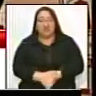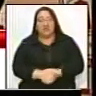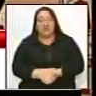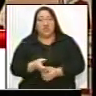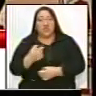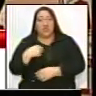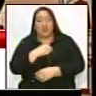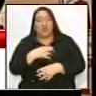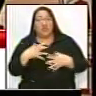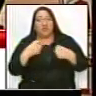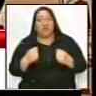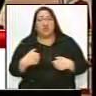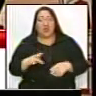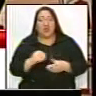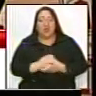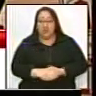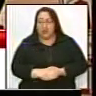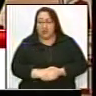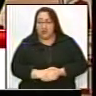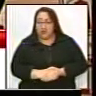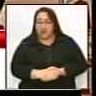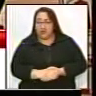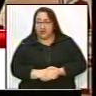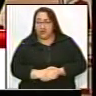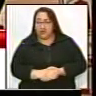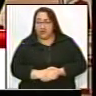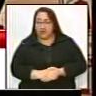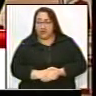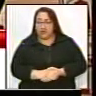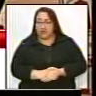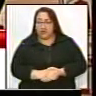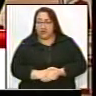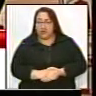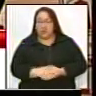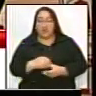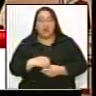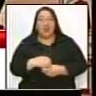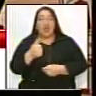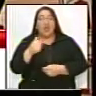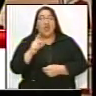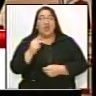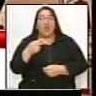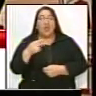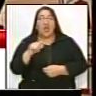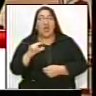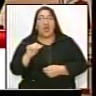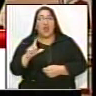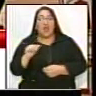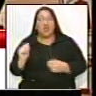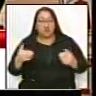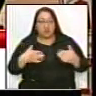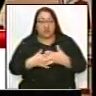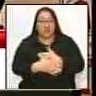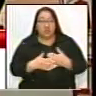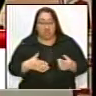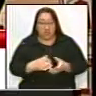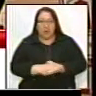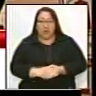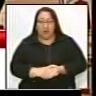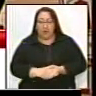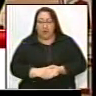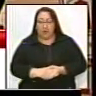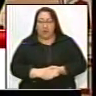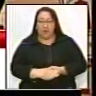estamos posicionados ahorita en el Jirón Miro que sale de Andahuaylas, como posicionados desde 2004,